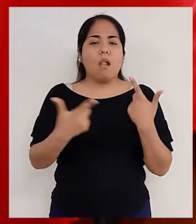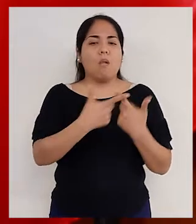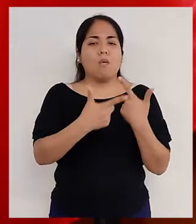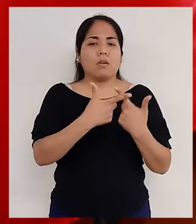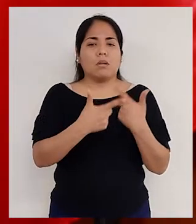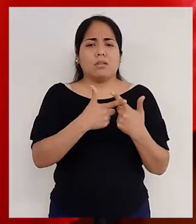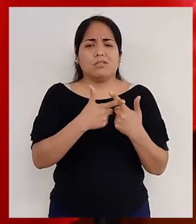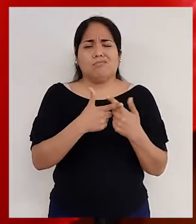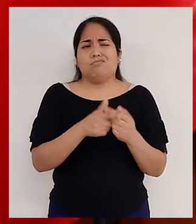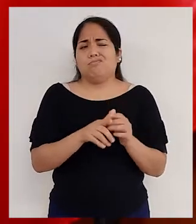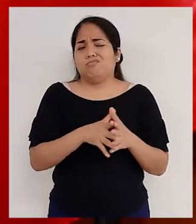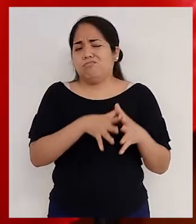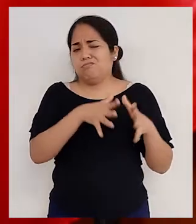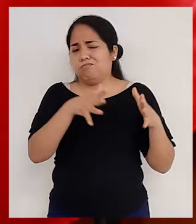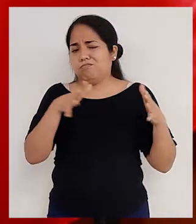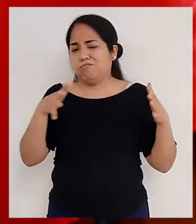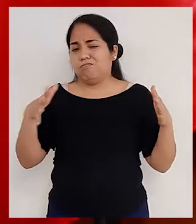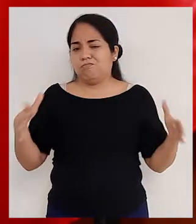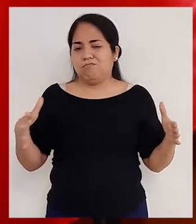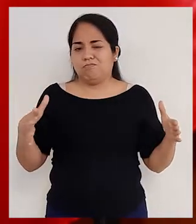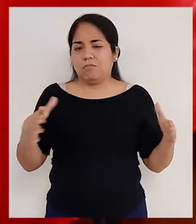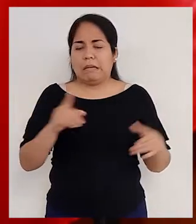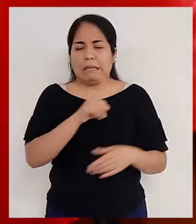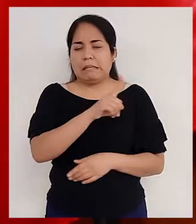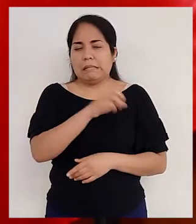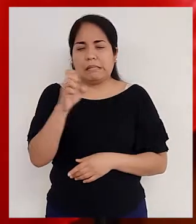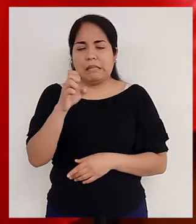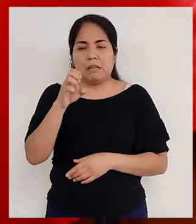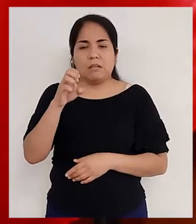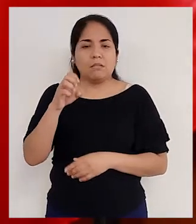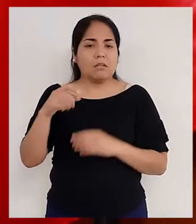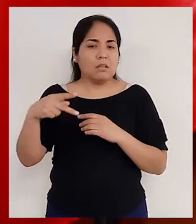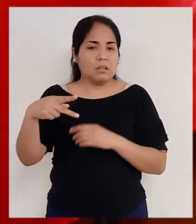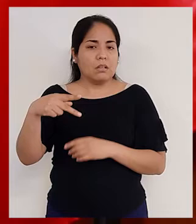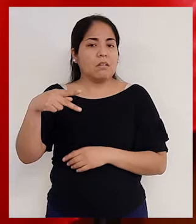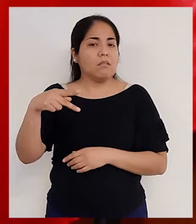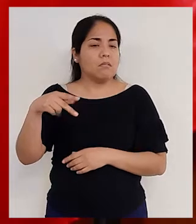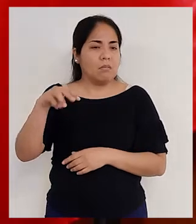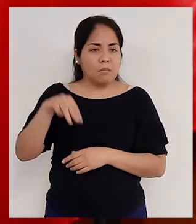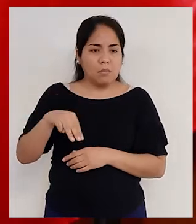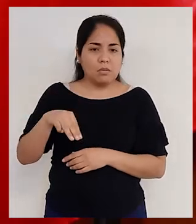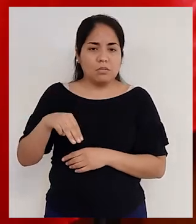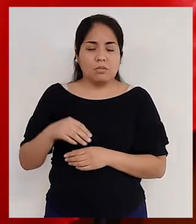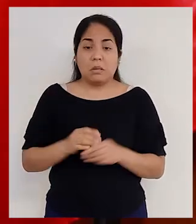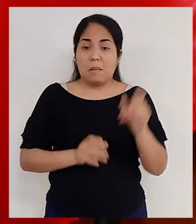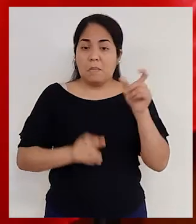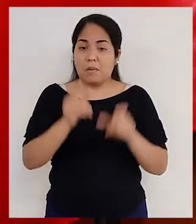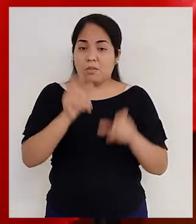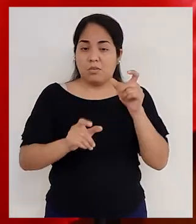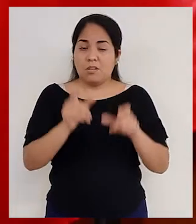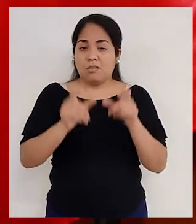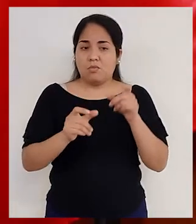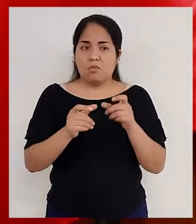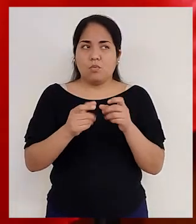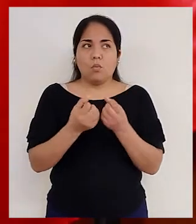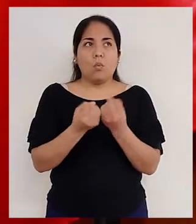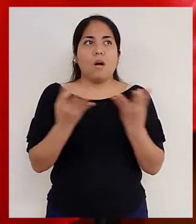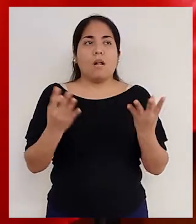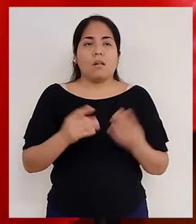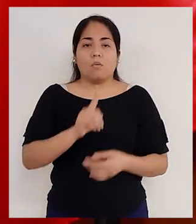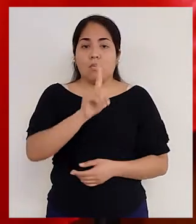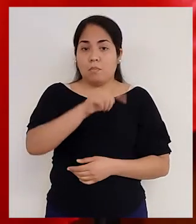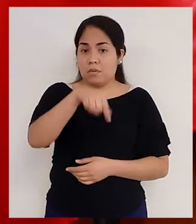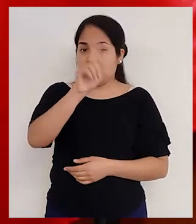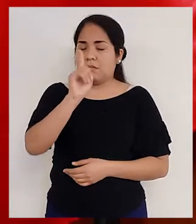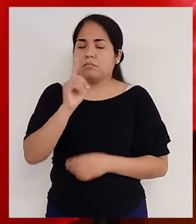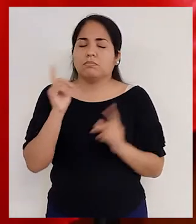San Juan del Lurigancho es muchísimo más que eso, creo que son 100 kilómetros cuadrados o por el estilo, y con una población de más de 1 millón de habitantes.